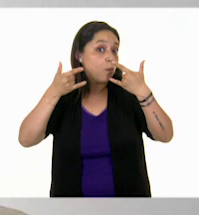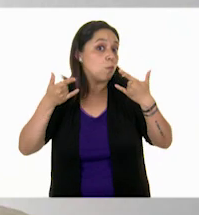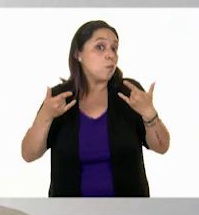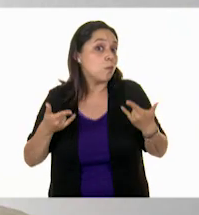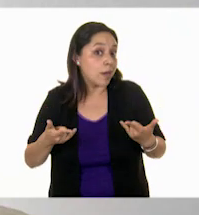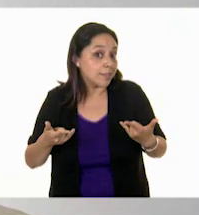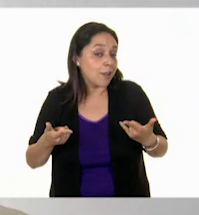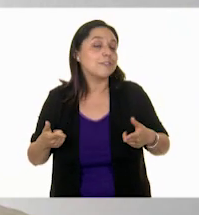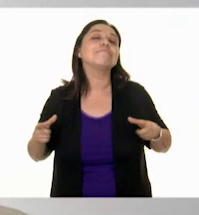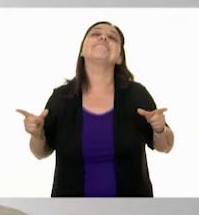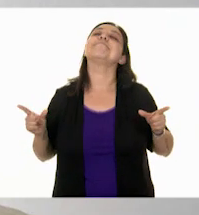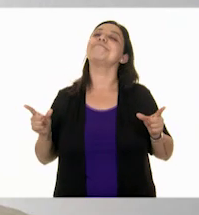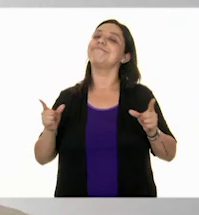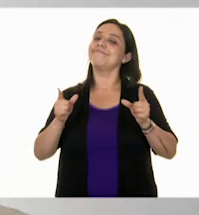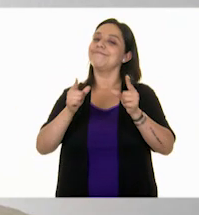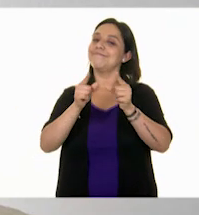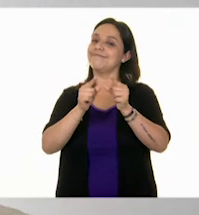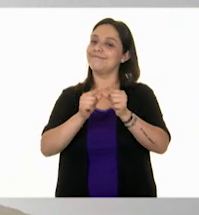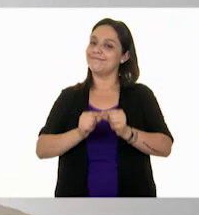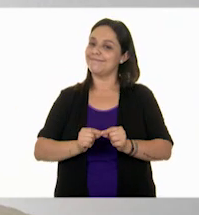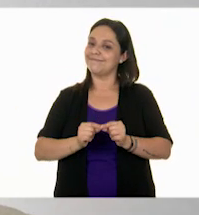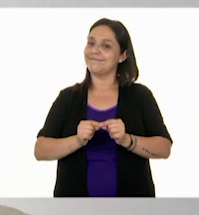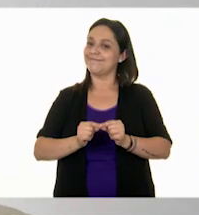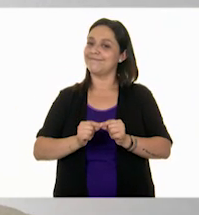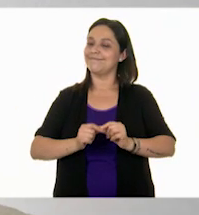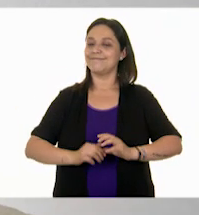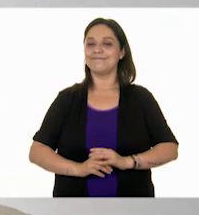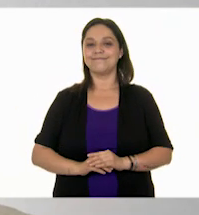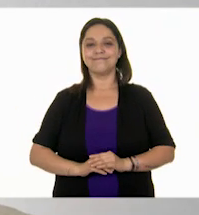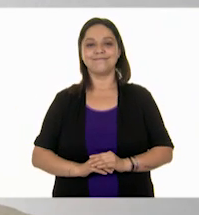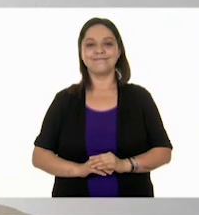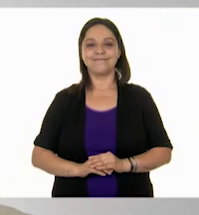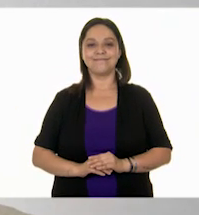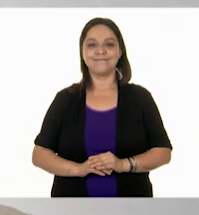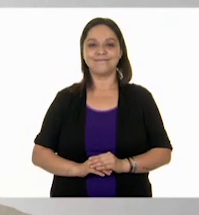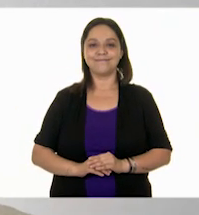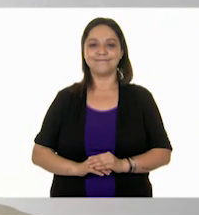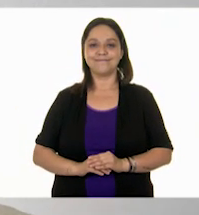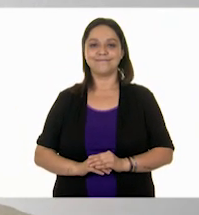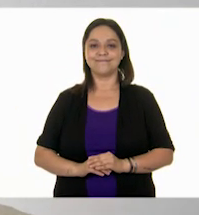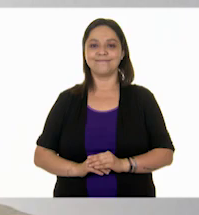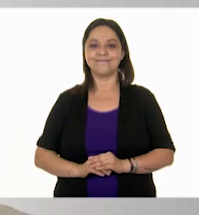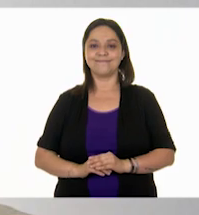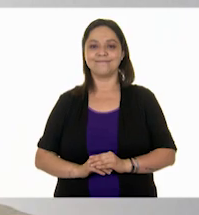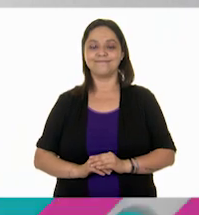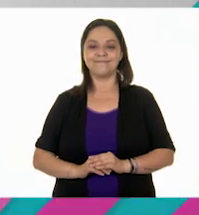este cuento se ha acabado.